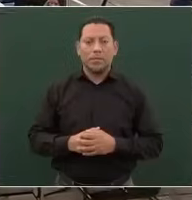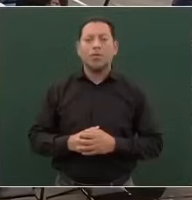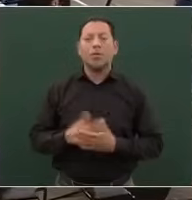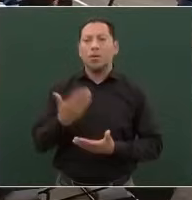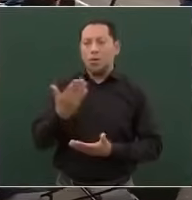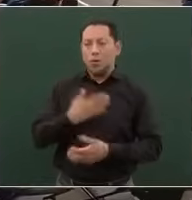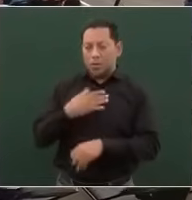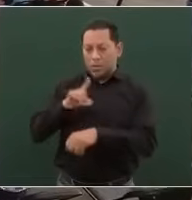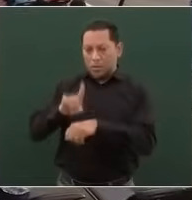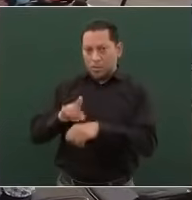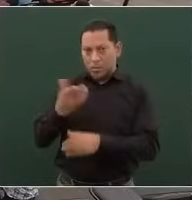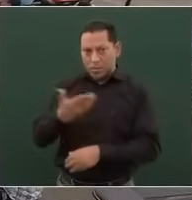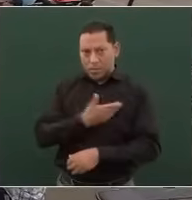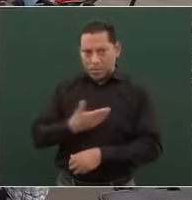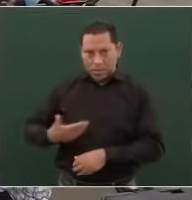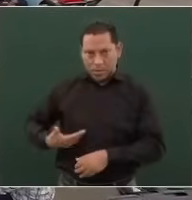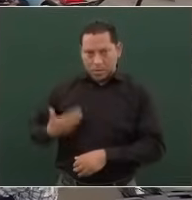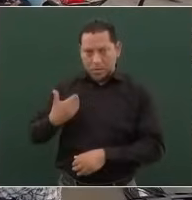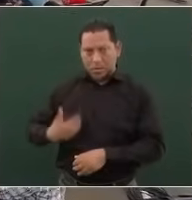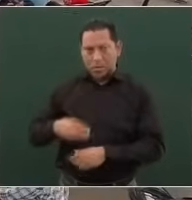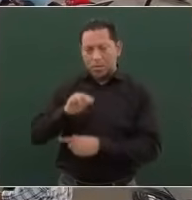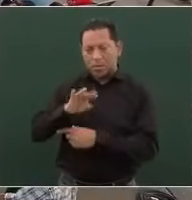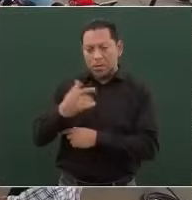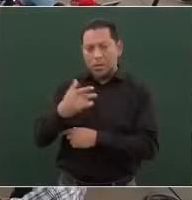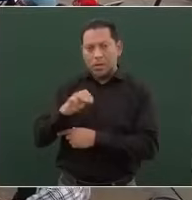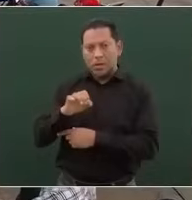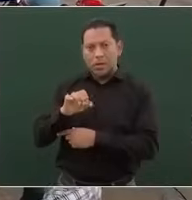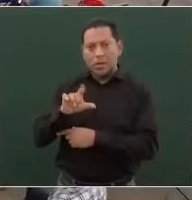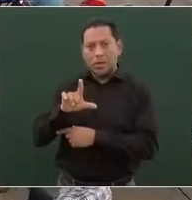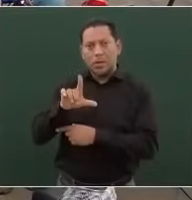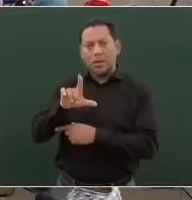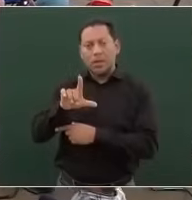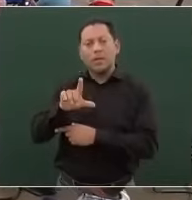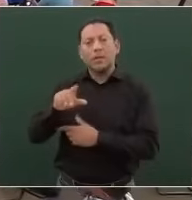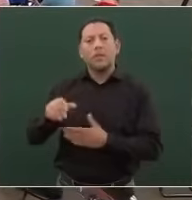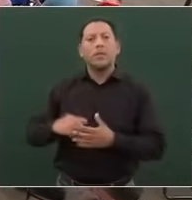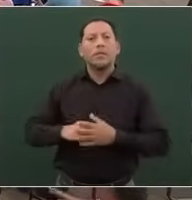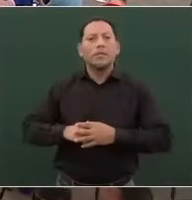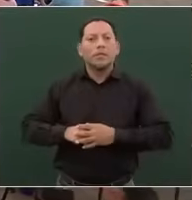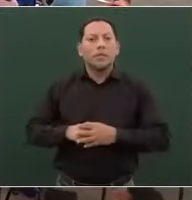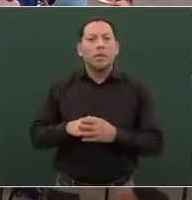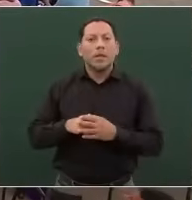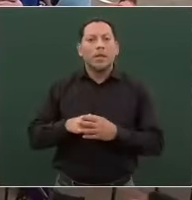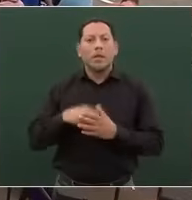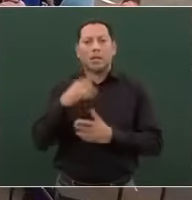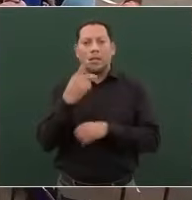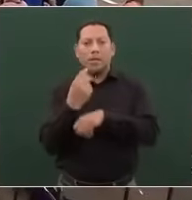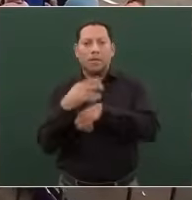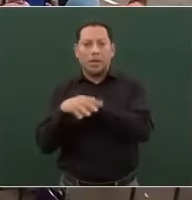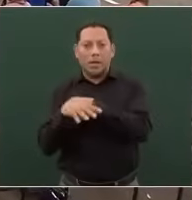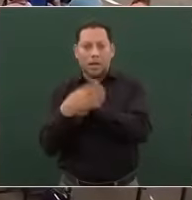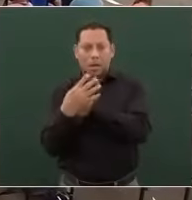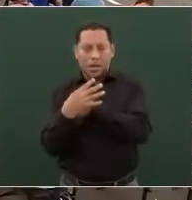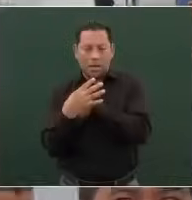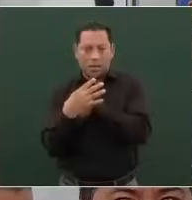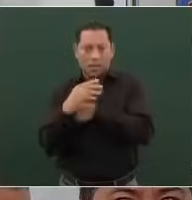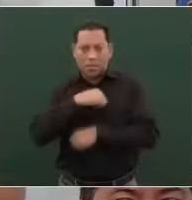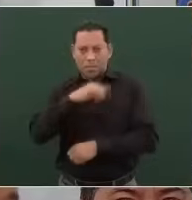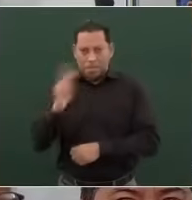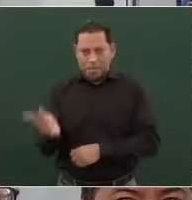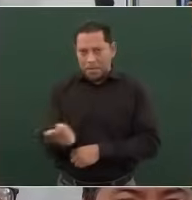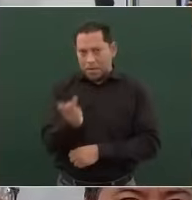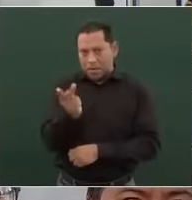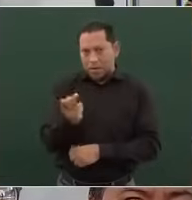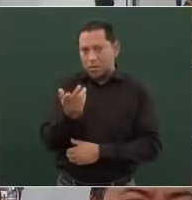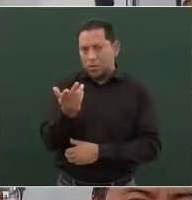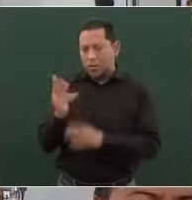Buenos días, presidente. Miguel Arzate, del Sistema Público de Radiodifusión del Estado Mexicano, Canal 14 y Altavoz Radio. Preguntarle, presidente,